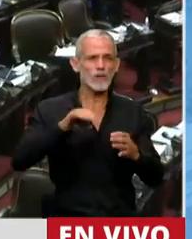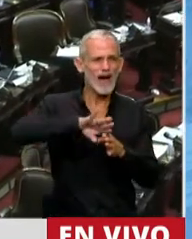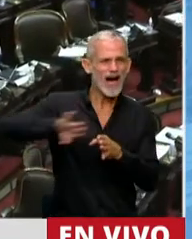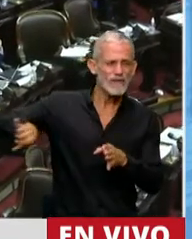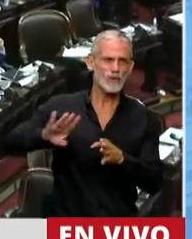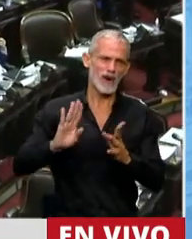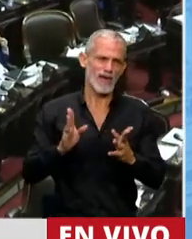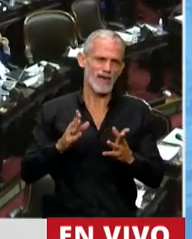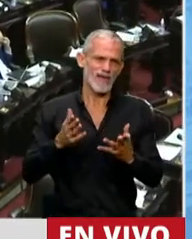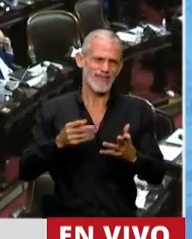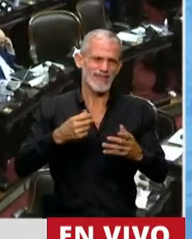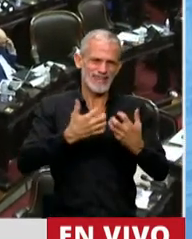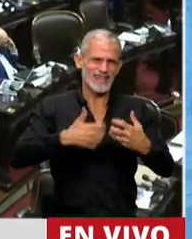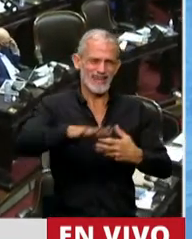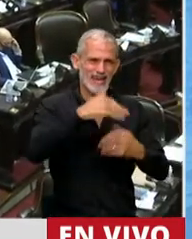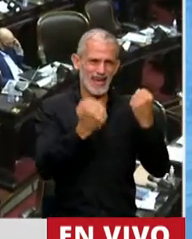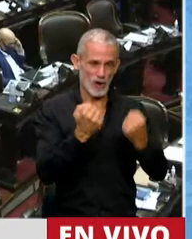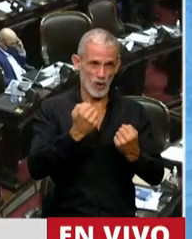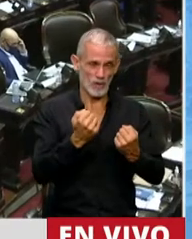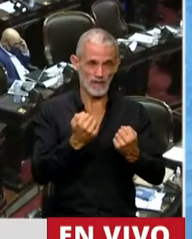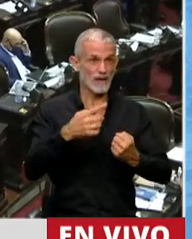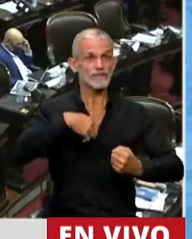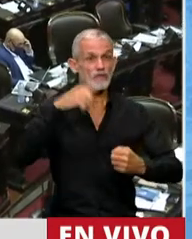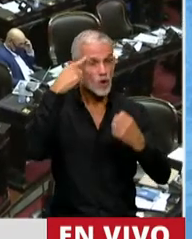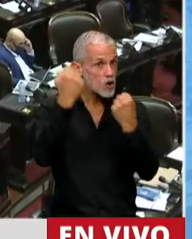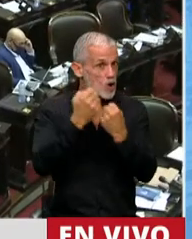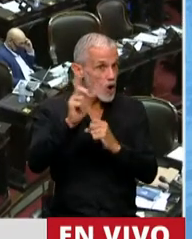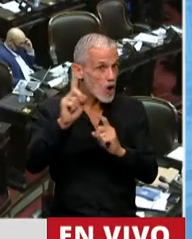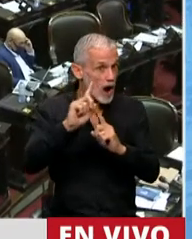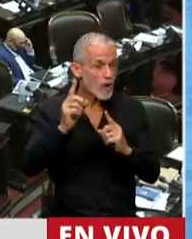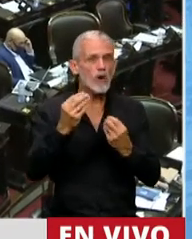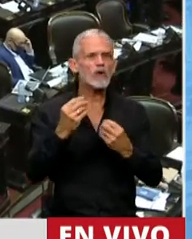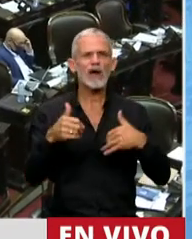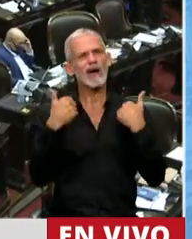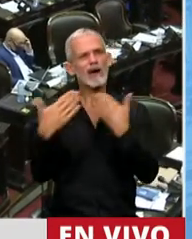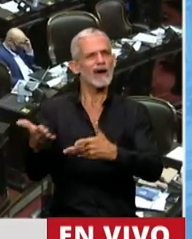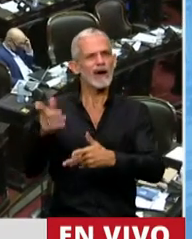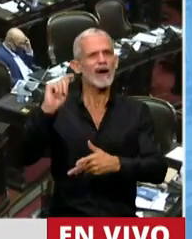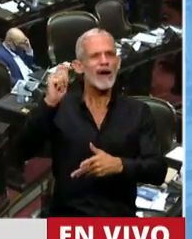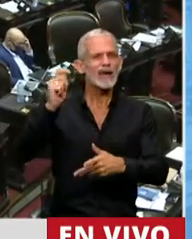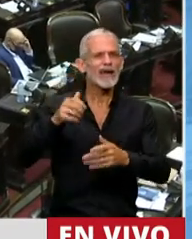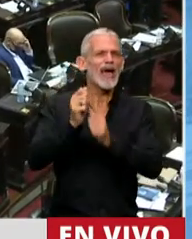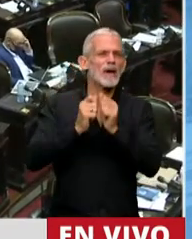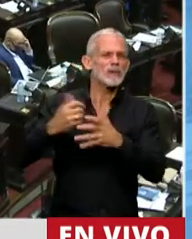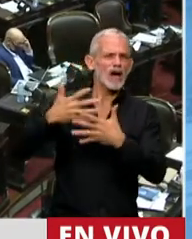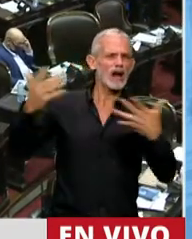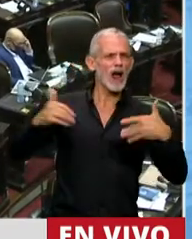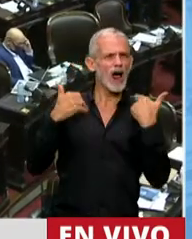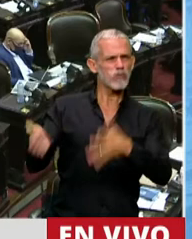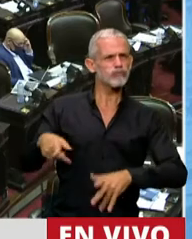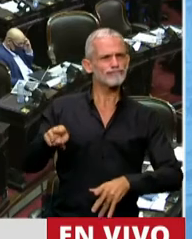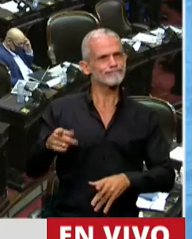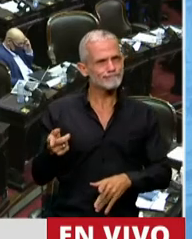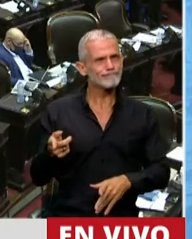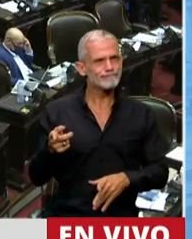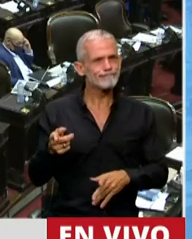fuera de eso. Por ello, lo que no compartimos de esta ley es que beneficie principalmente a las grandes empresas constructoras